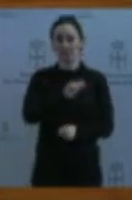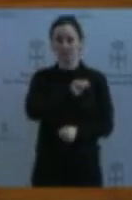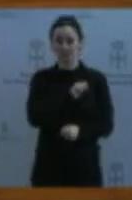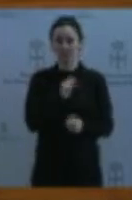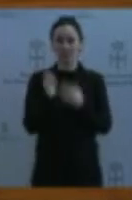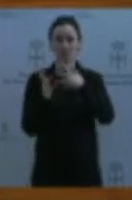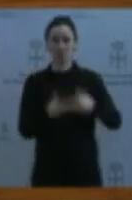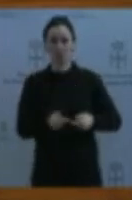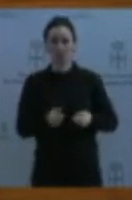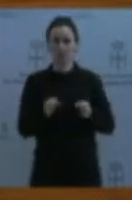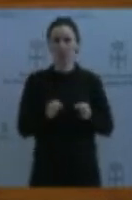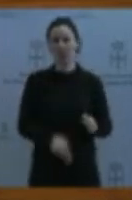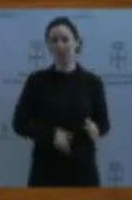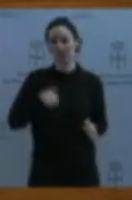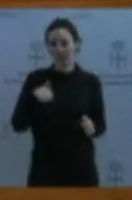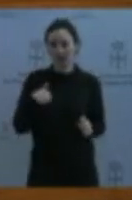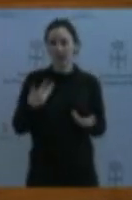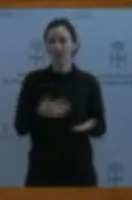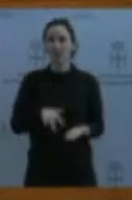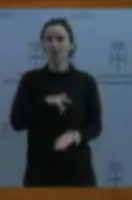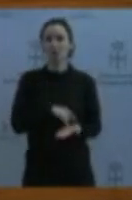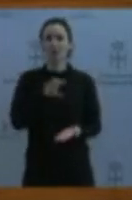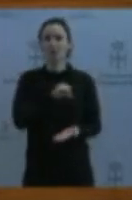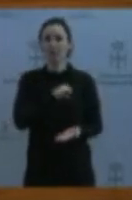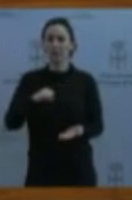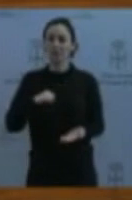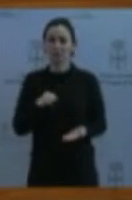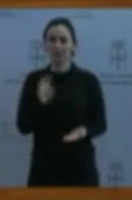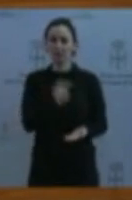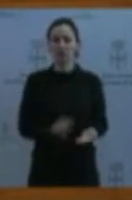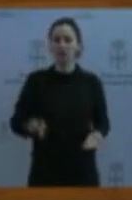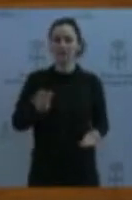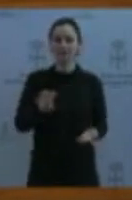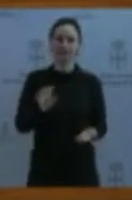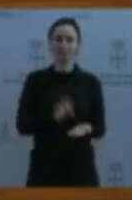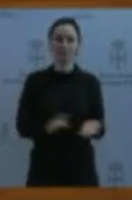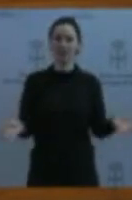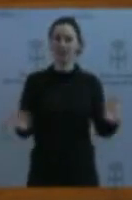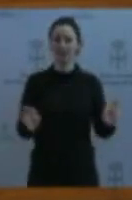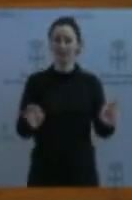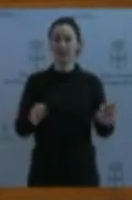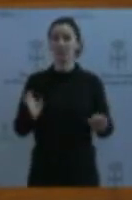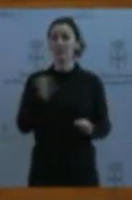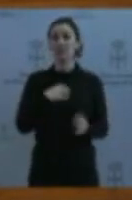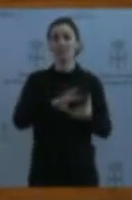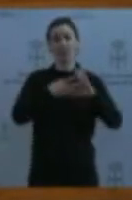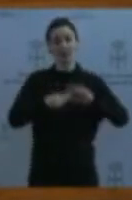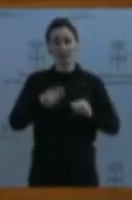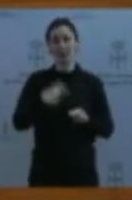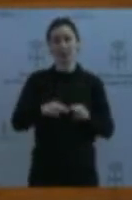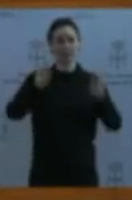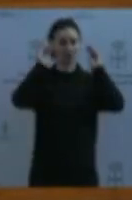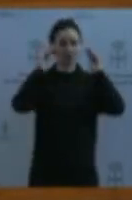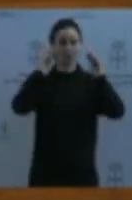autónomas no se haya hecho ni siquiera en todas, de tal manera que no es posible adaptar la realidad de las políticas de formación a la realidad